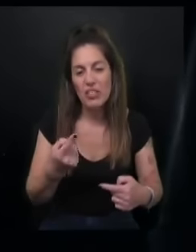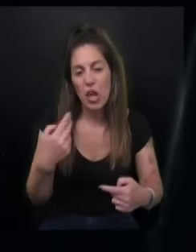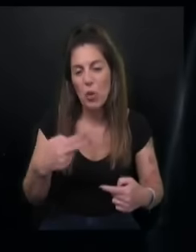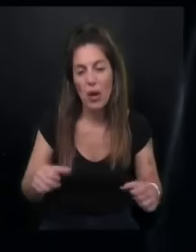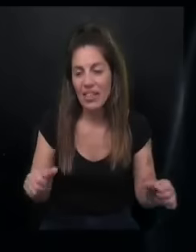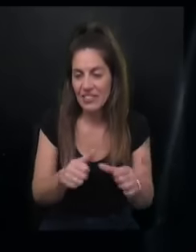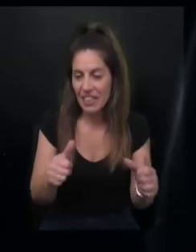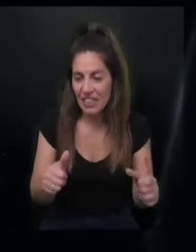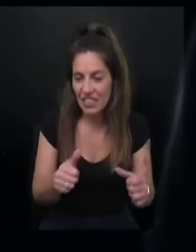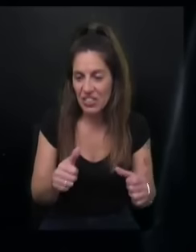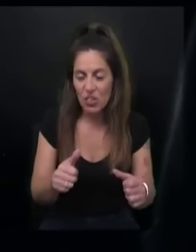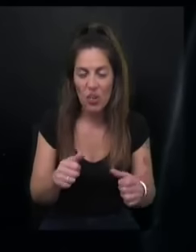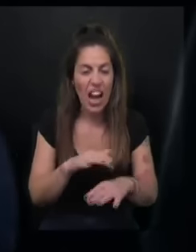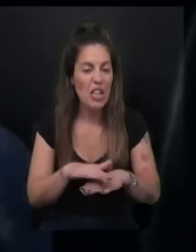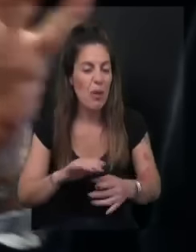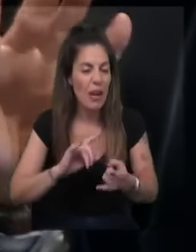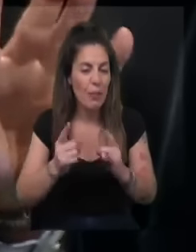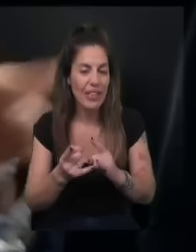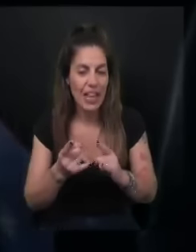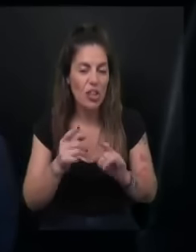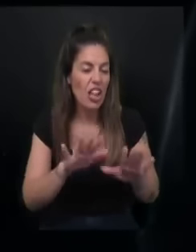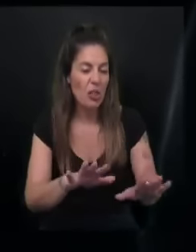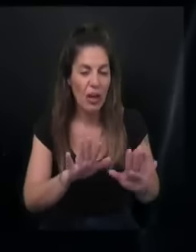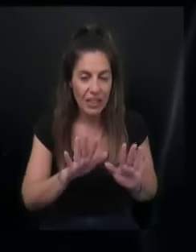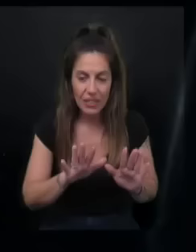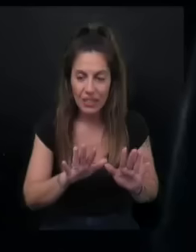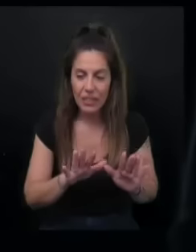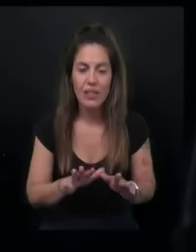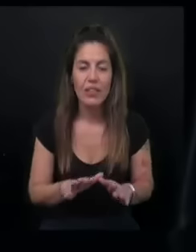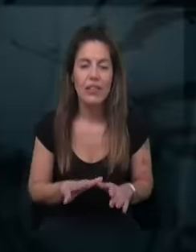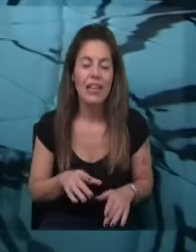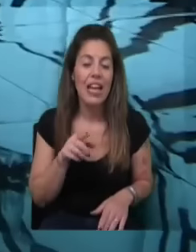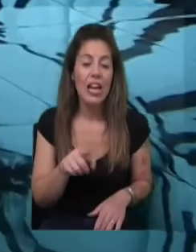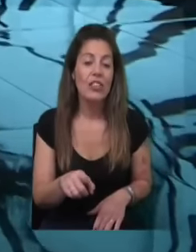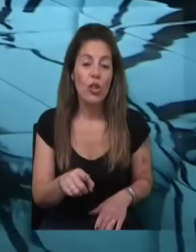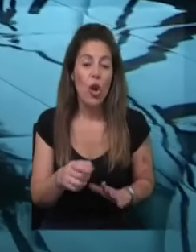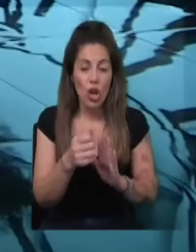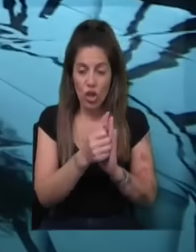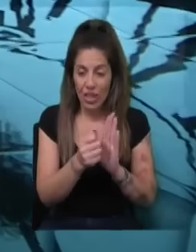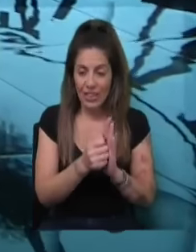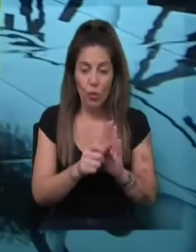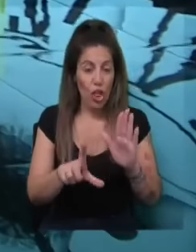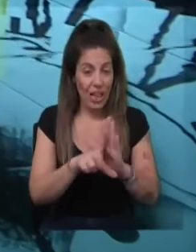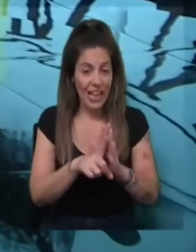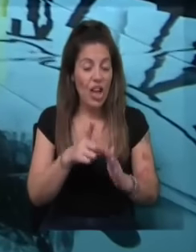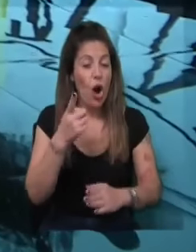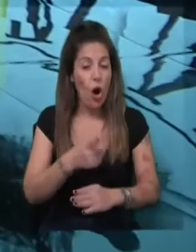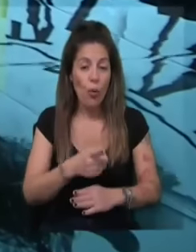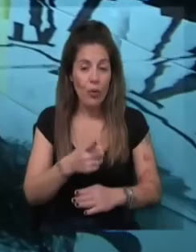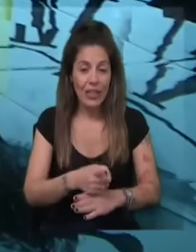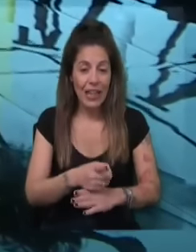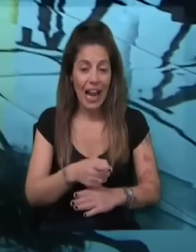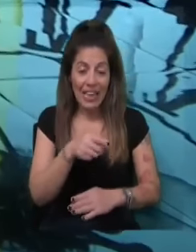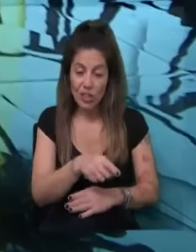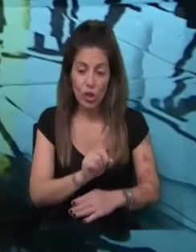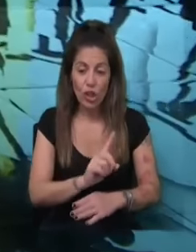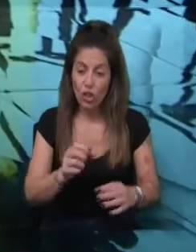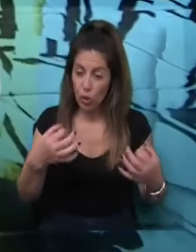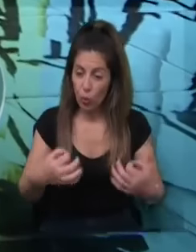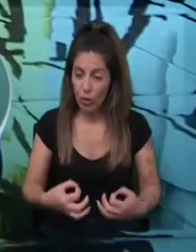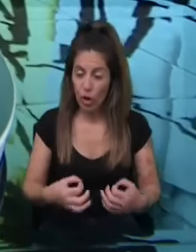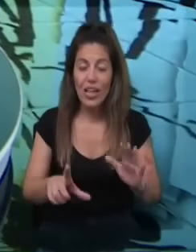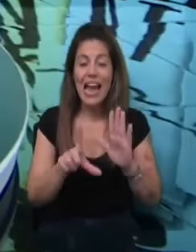pasó a nivel parlamentario quedó todo ahí estancado es una es uno de los artículos de la ley que obliga eso y no se cumplió la ley